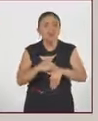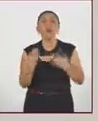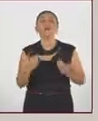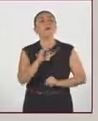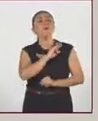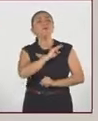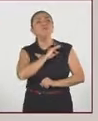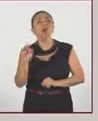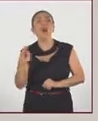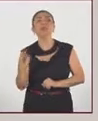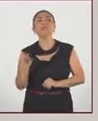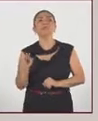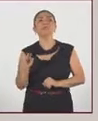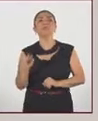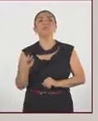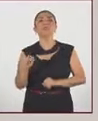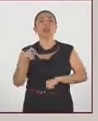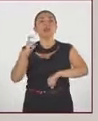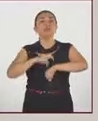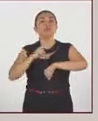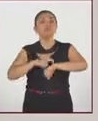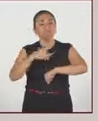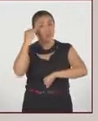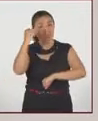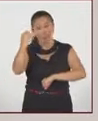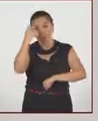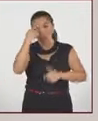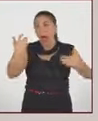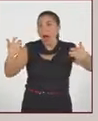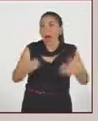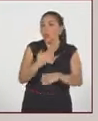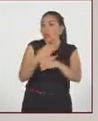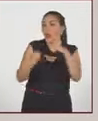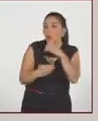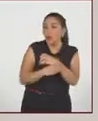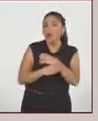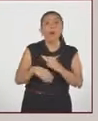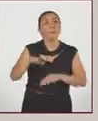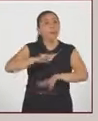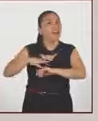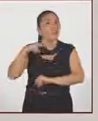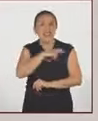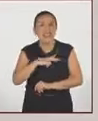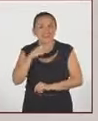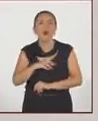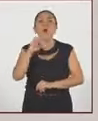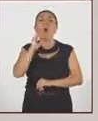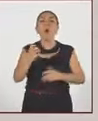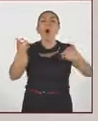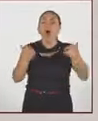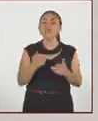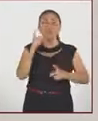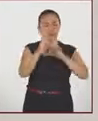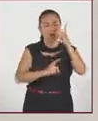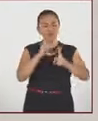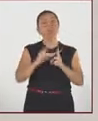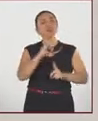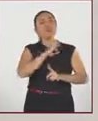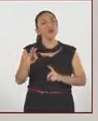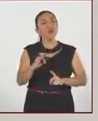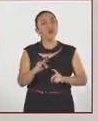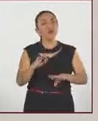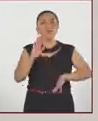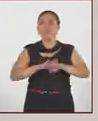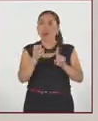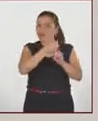capaces de mejorar su tiempo de reacción, así como precisar los movimientos para poder tener una actividad deportiva un poco más